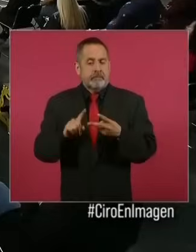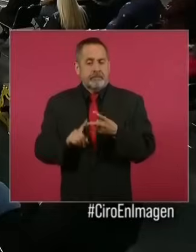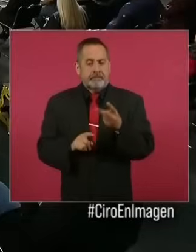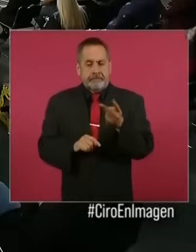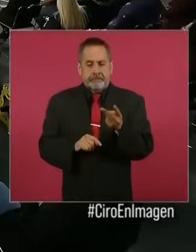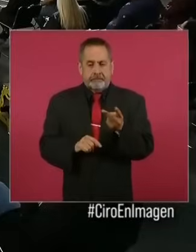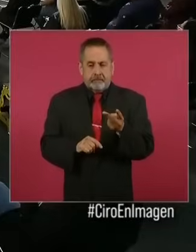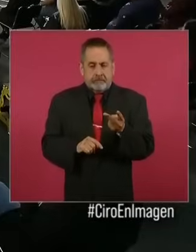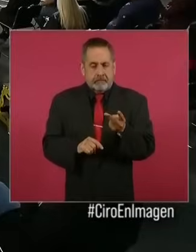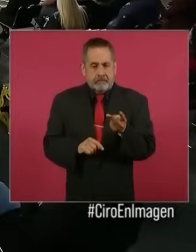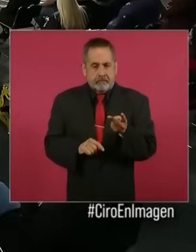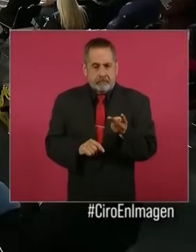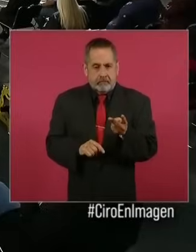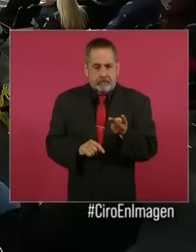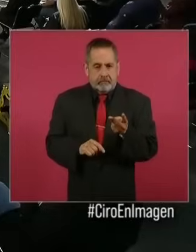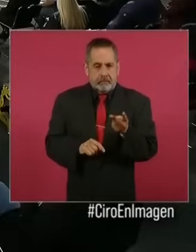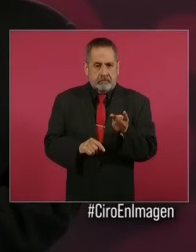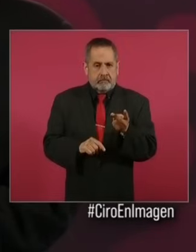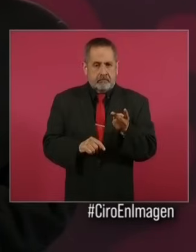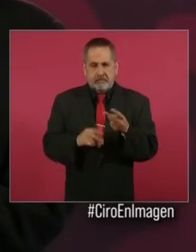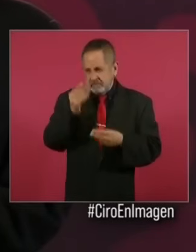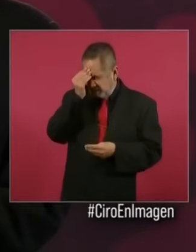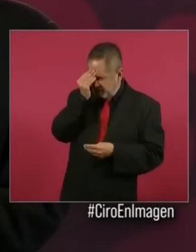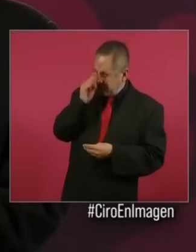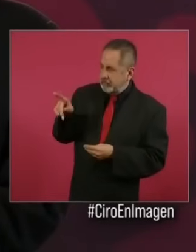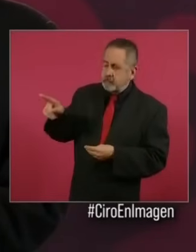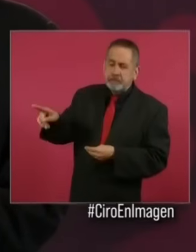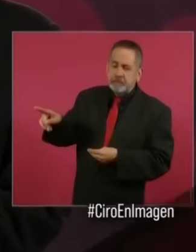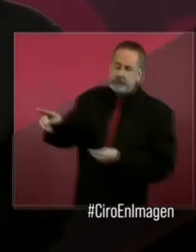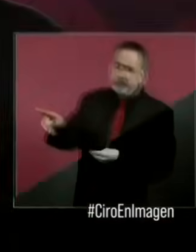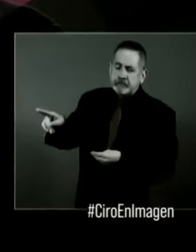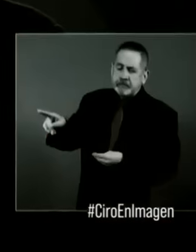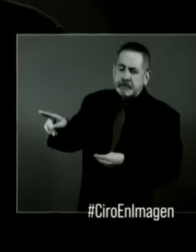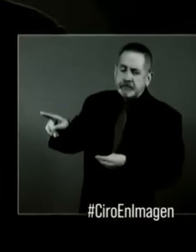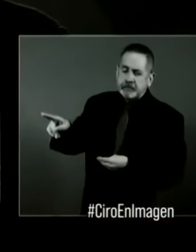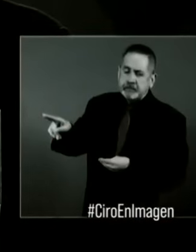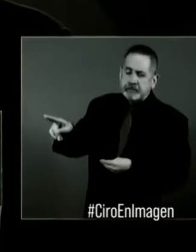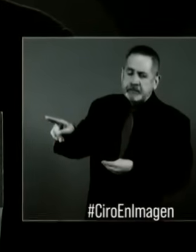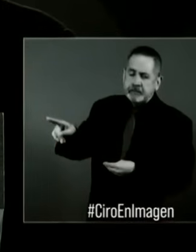Y lo segundo, hacerme quedar mal.